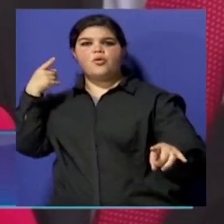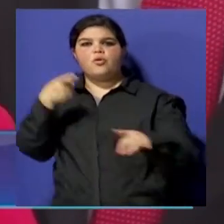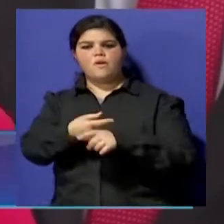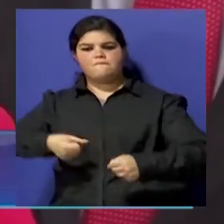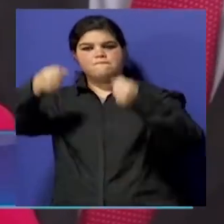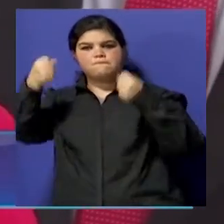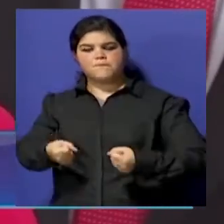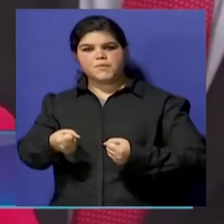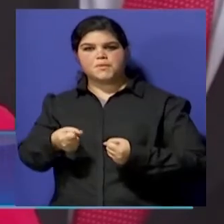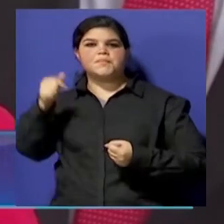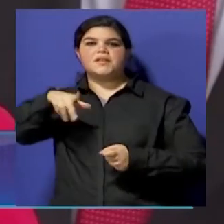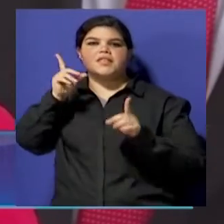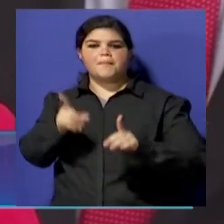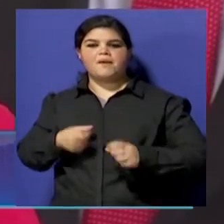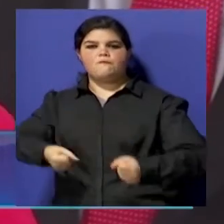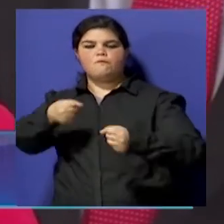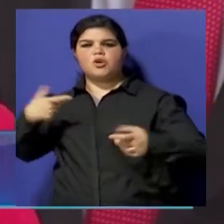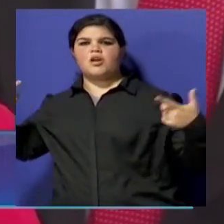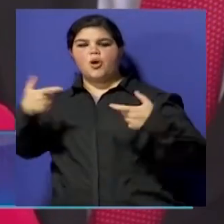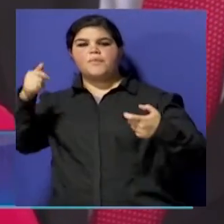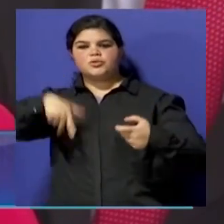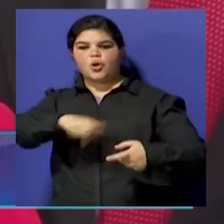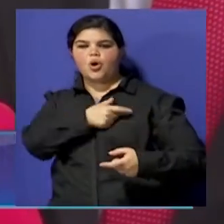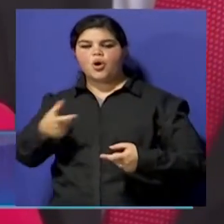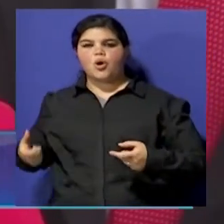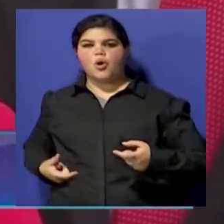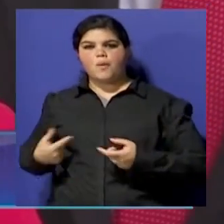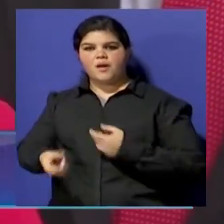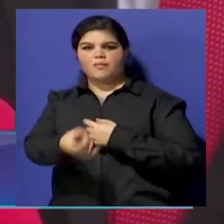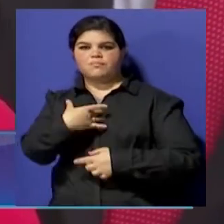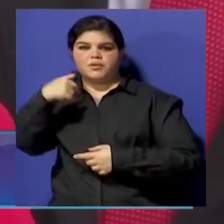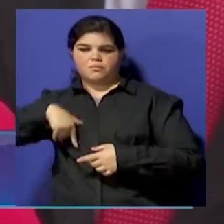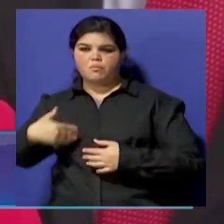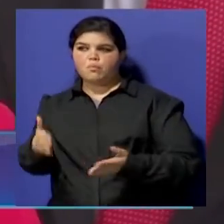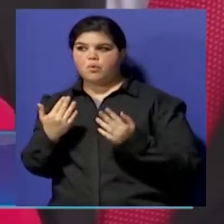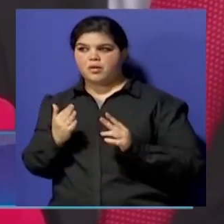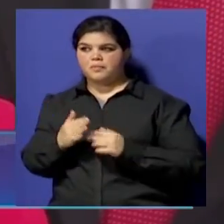firme, incansable y enérgica oposición que un gobierno golpista pueda tener.